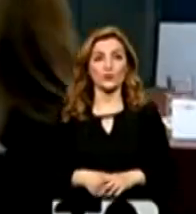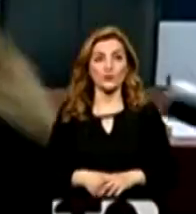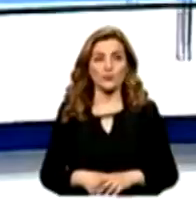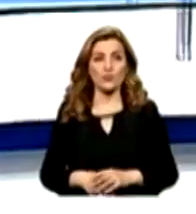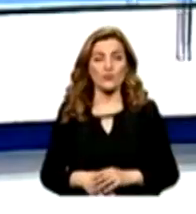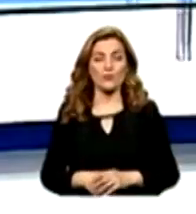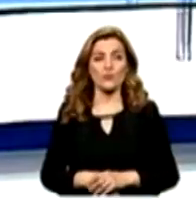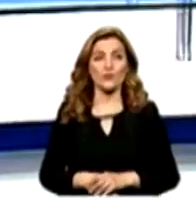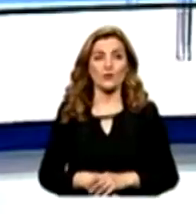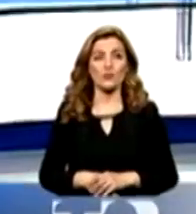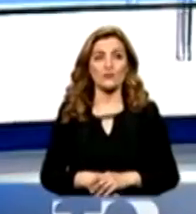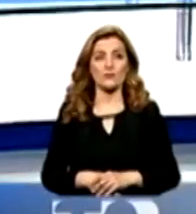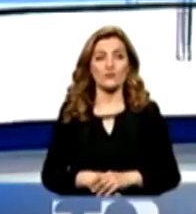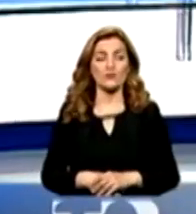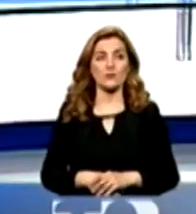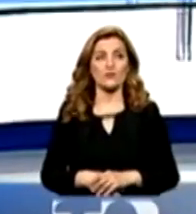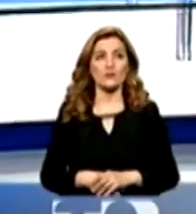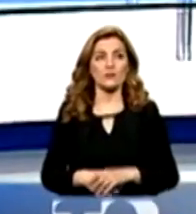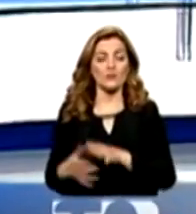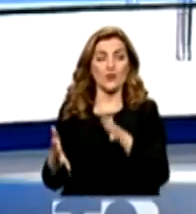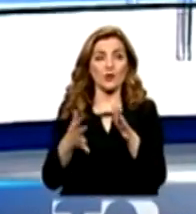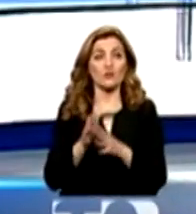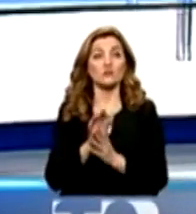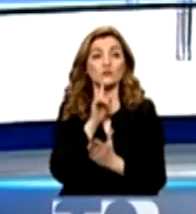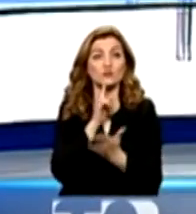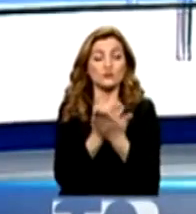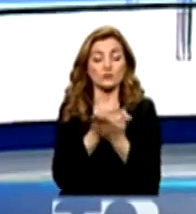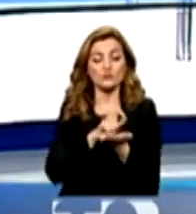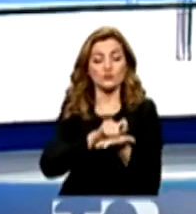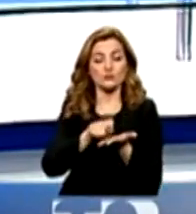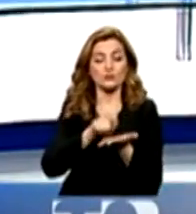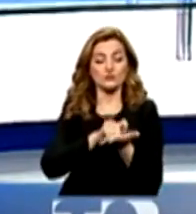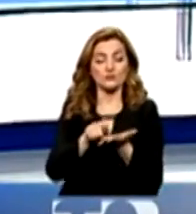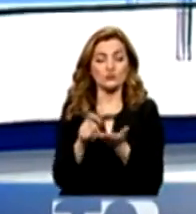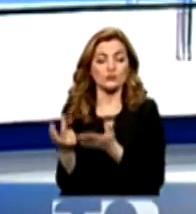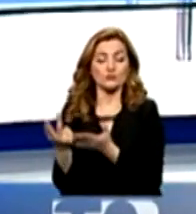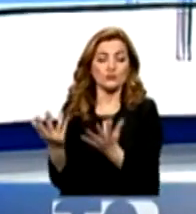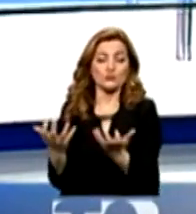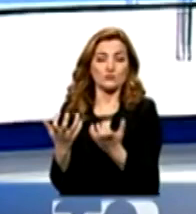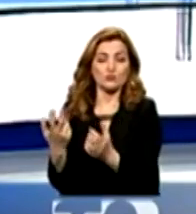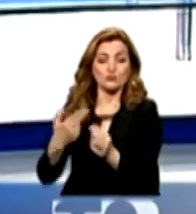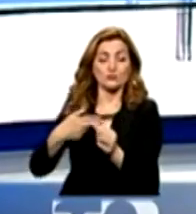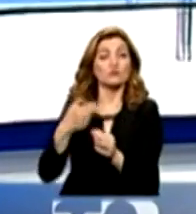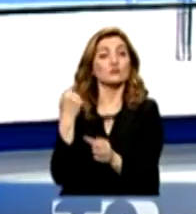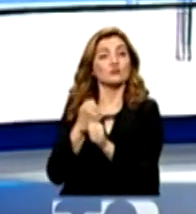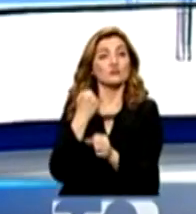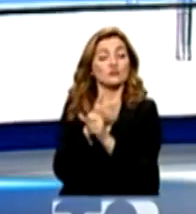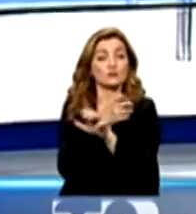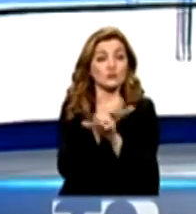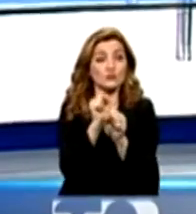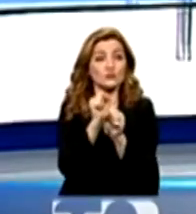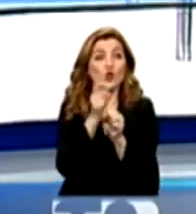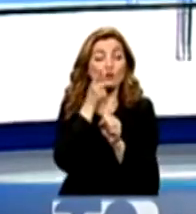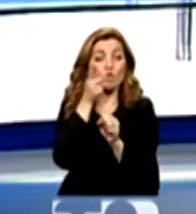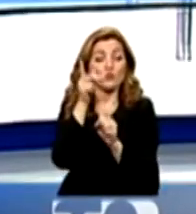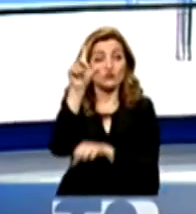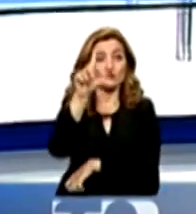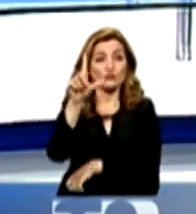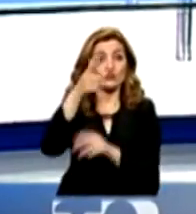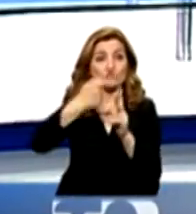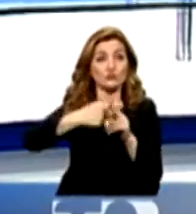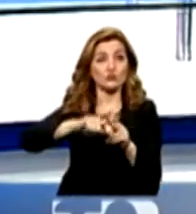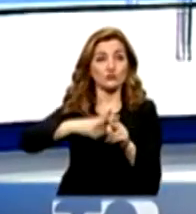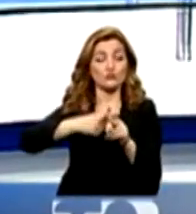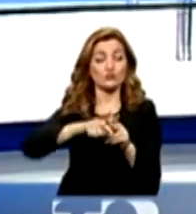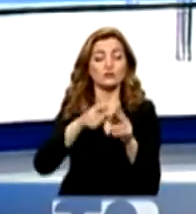horas. Las pruebas escritas para los aspirantes al cargo de defensor del pueblo se desarrollaron este lunes.